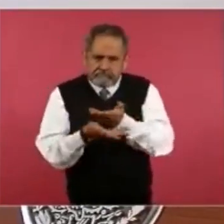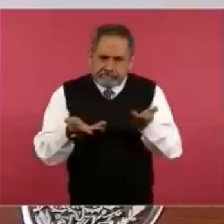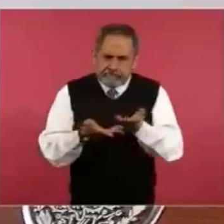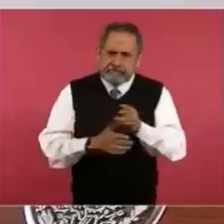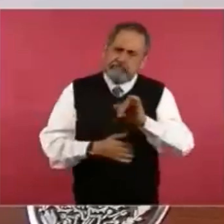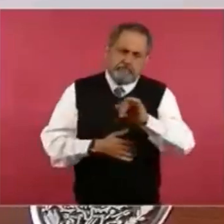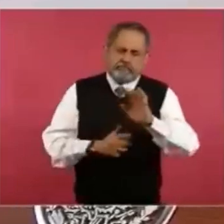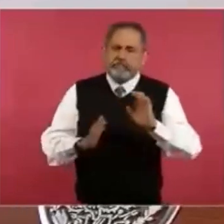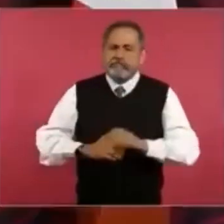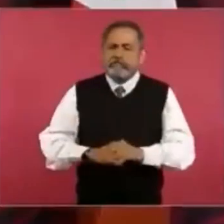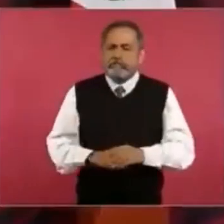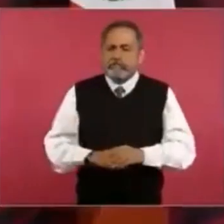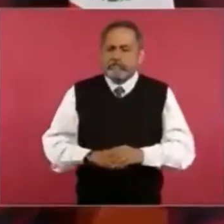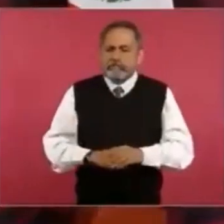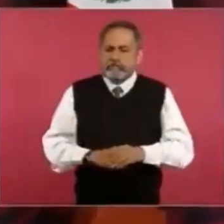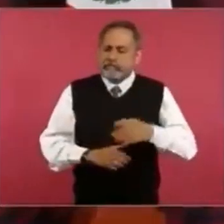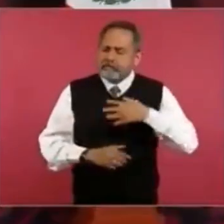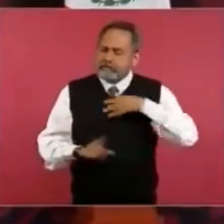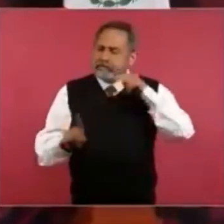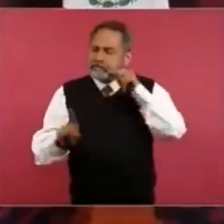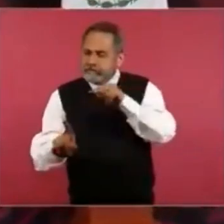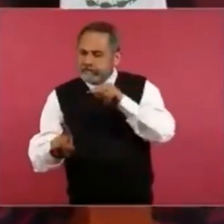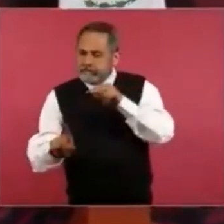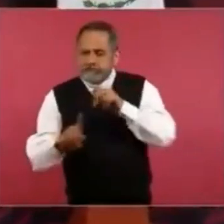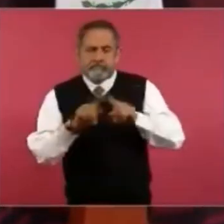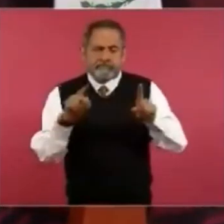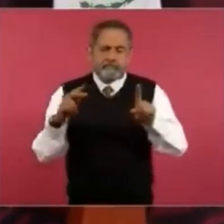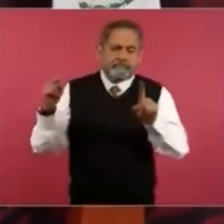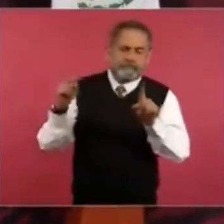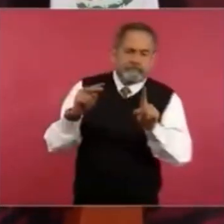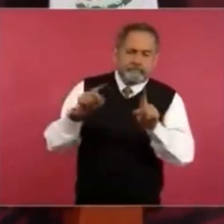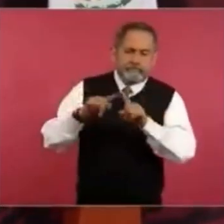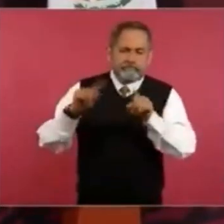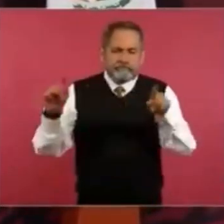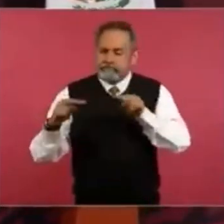Tenemos visiones distintas.